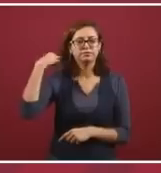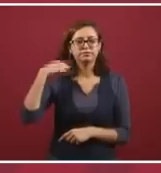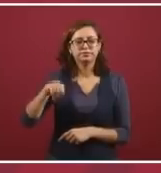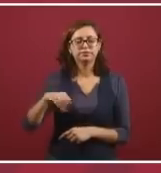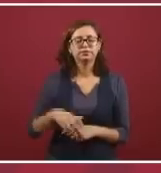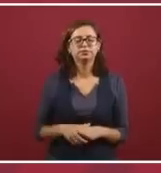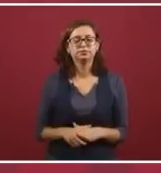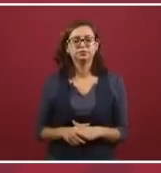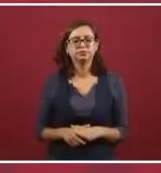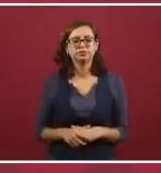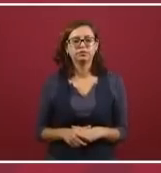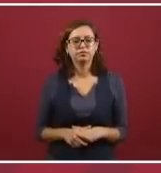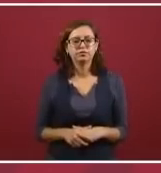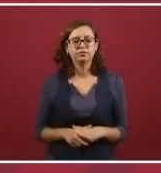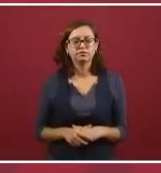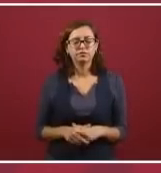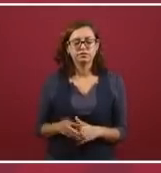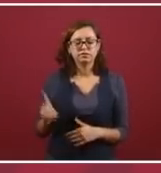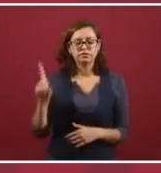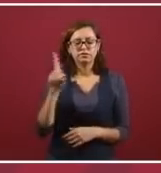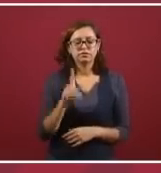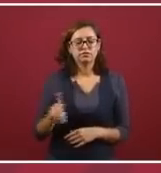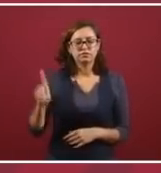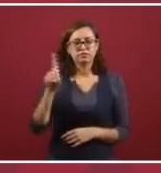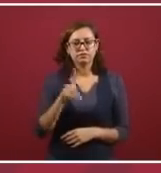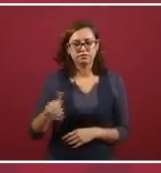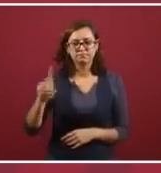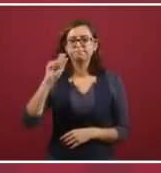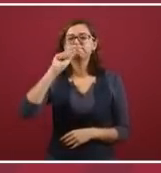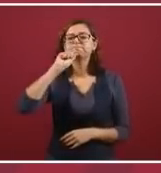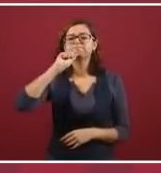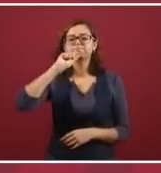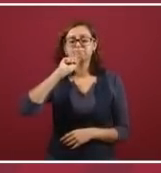y el domingo lo mismo,